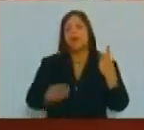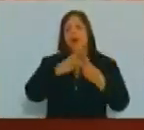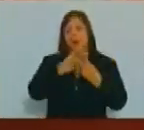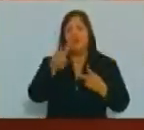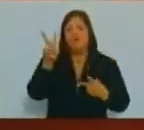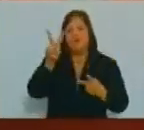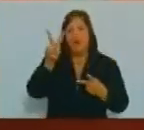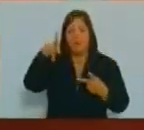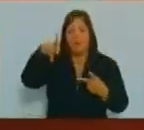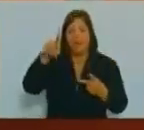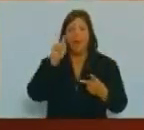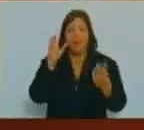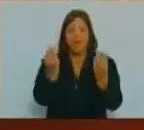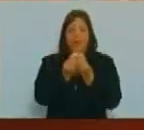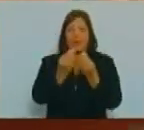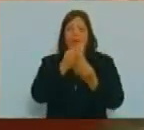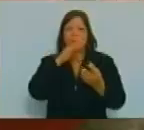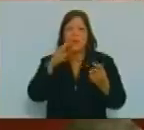popular